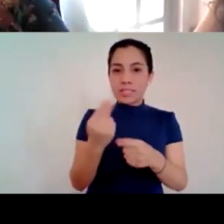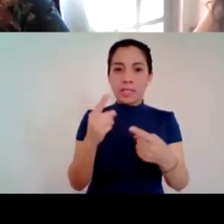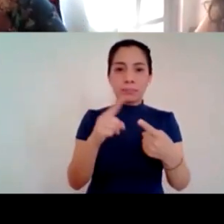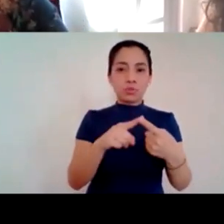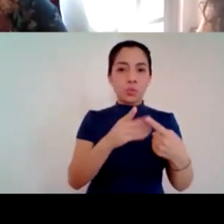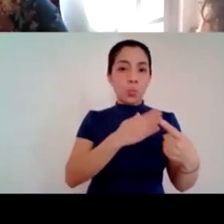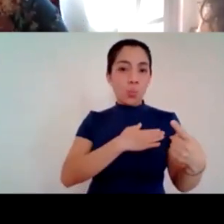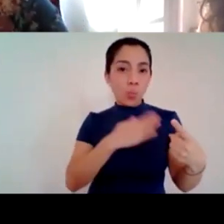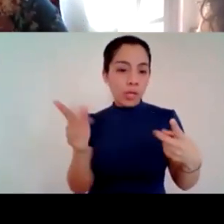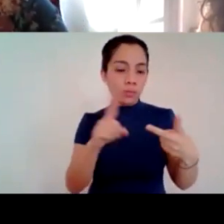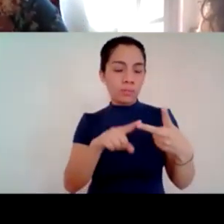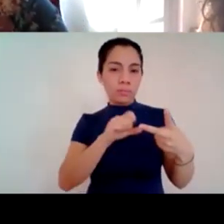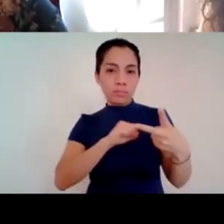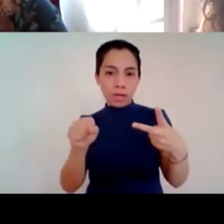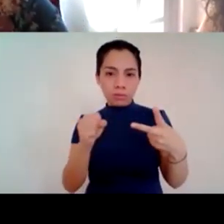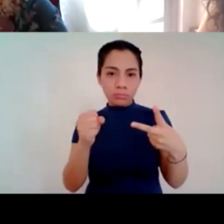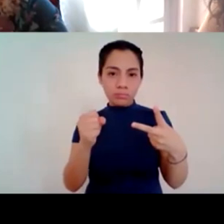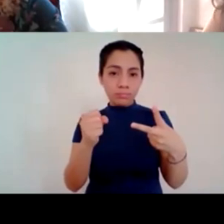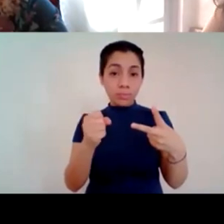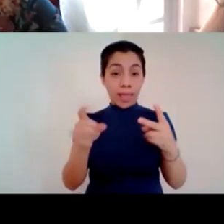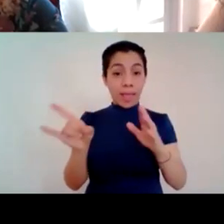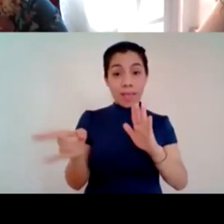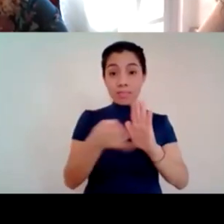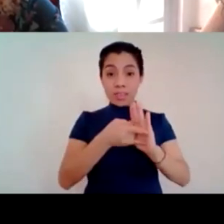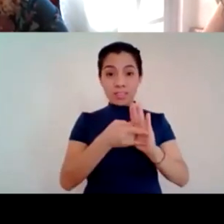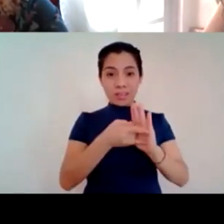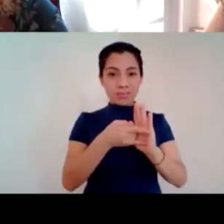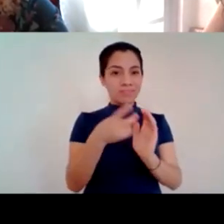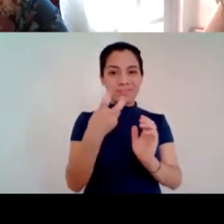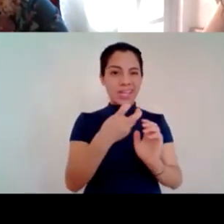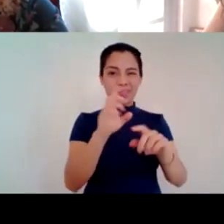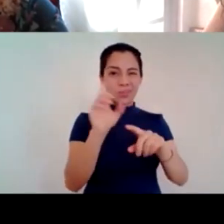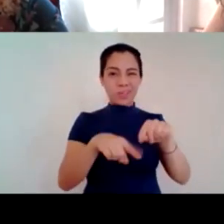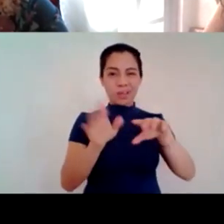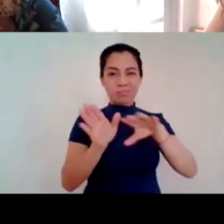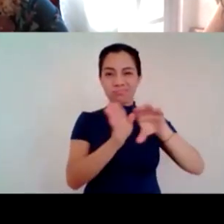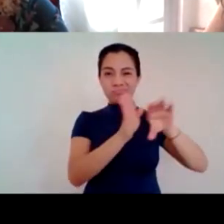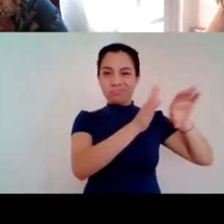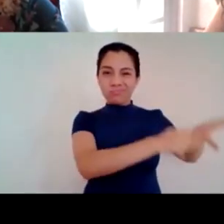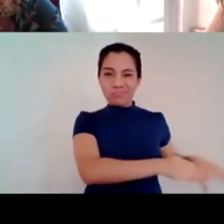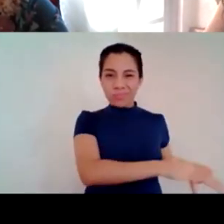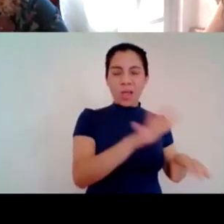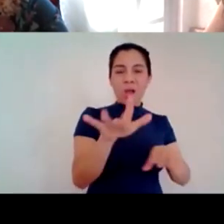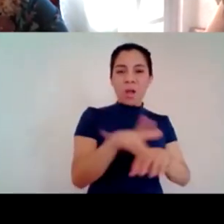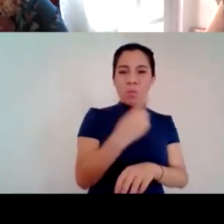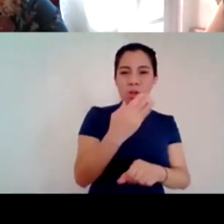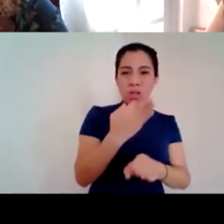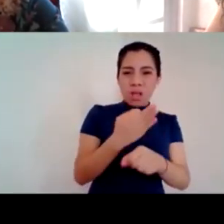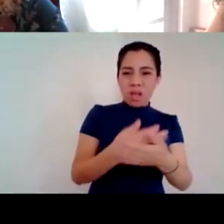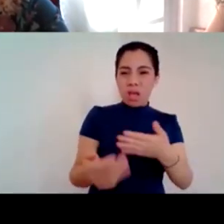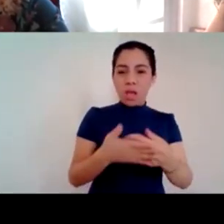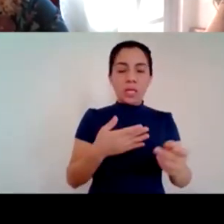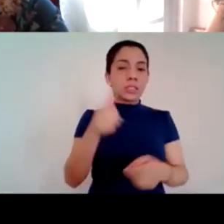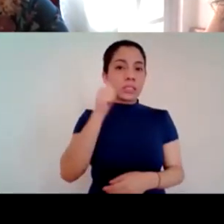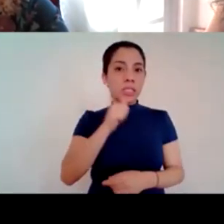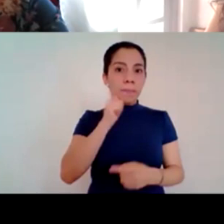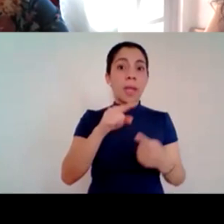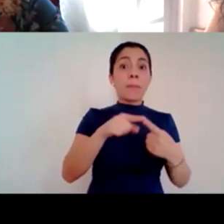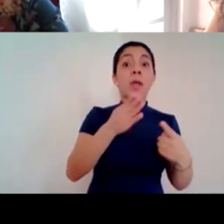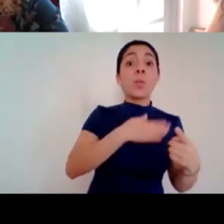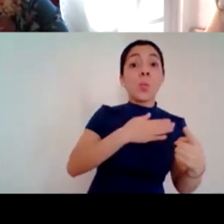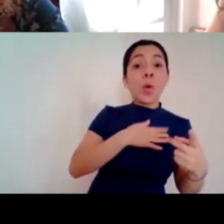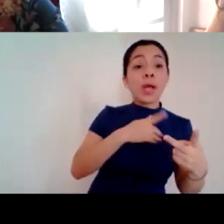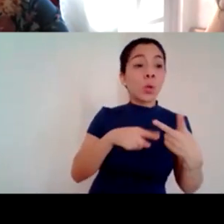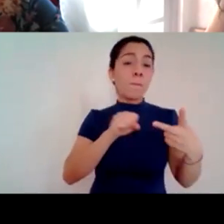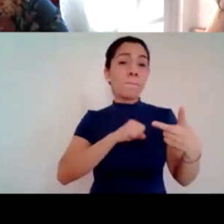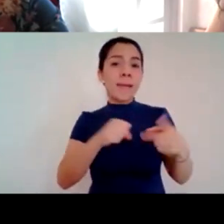yo creo que eso es fundamental porque eso tiene que ver con el contexto en el que estamos qué es bueno quién o qué es malo según quién tiene que